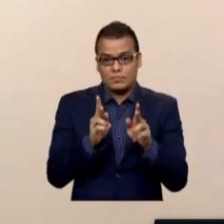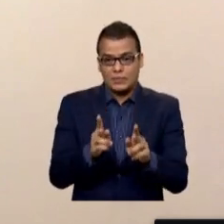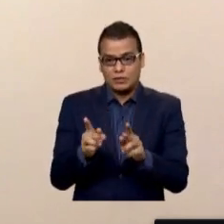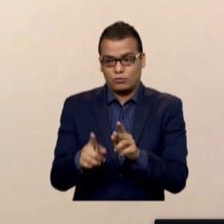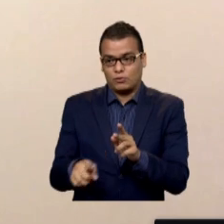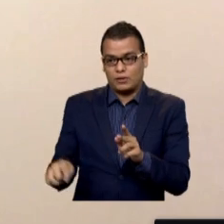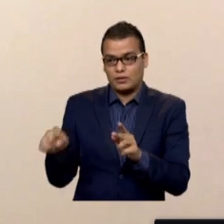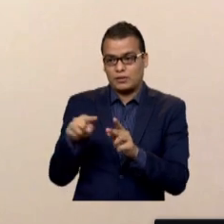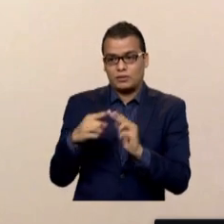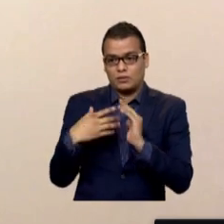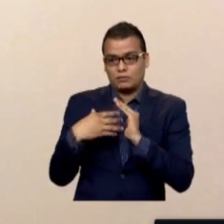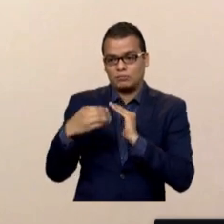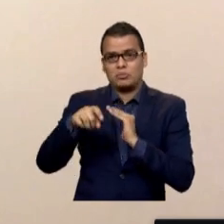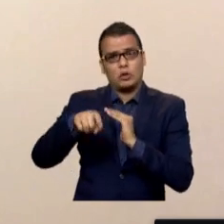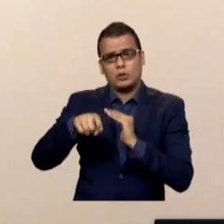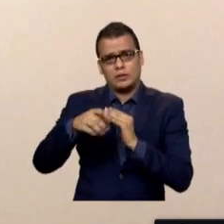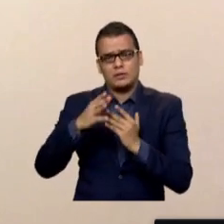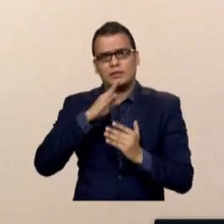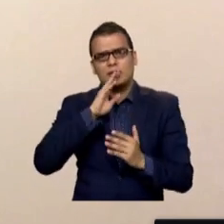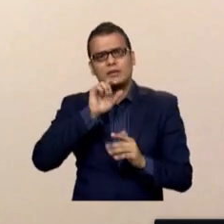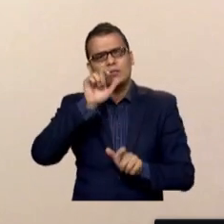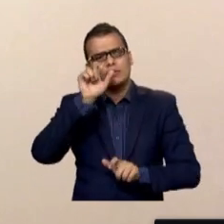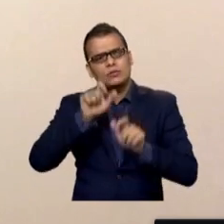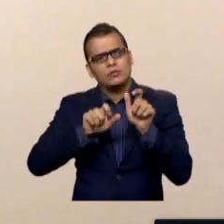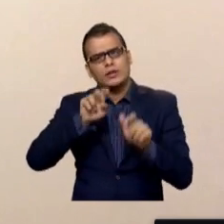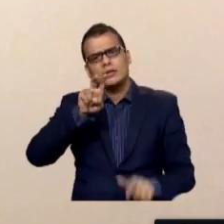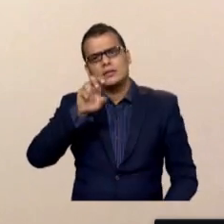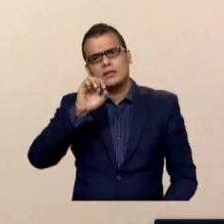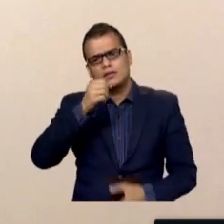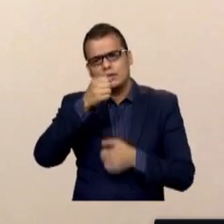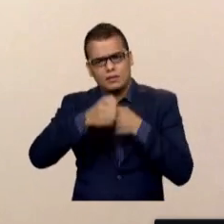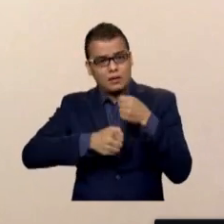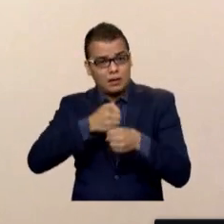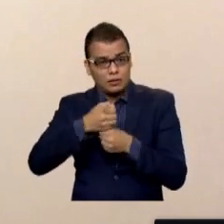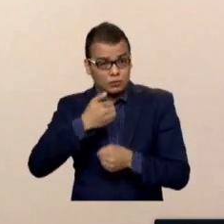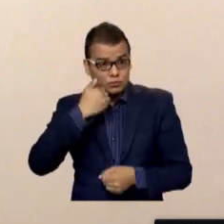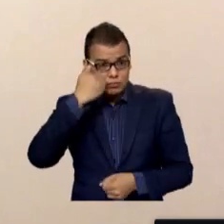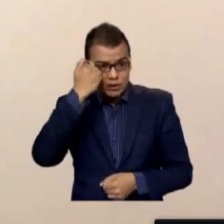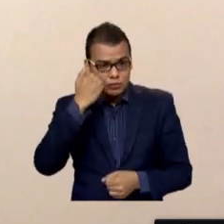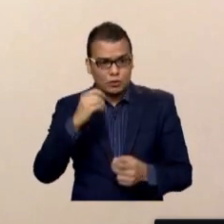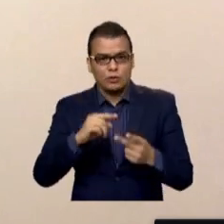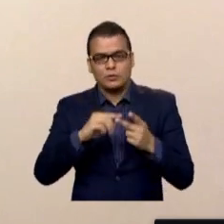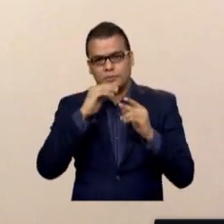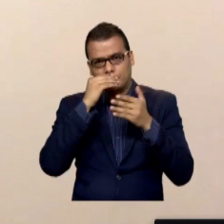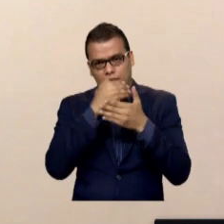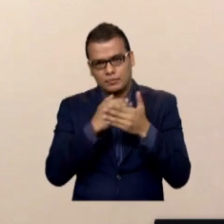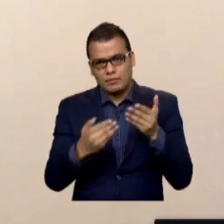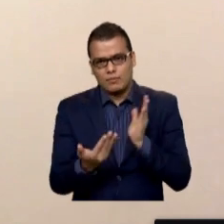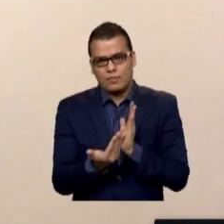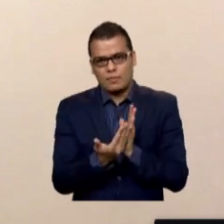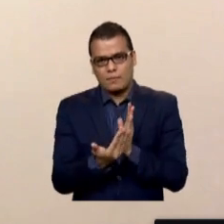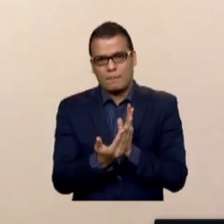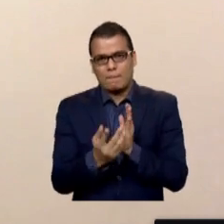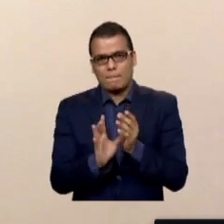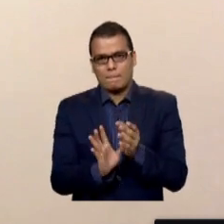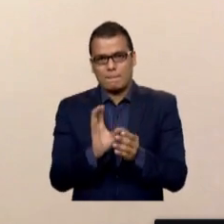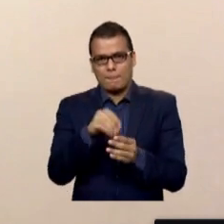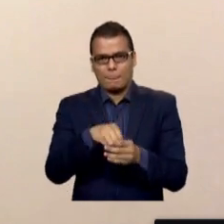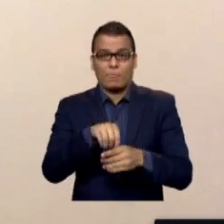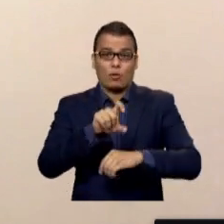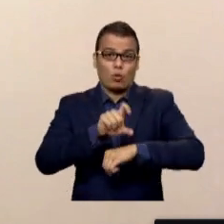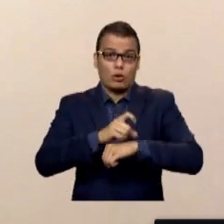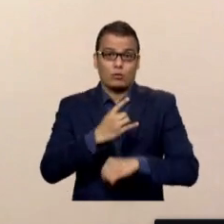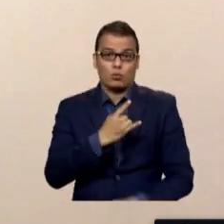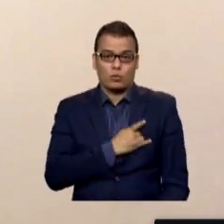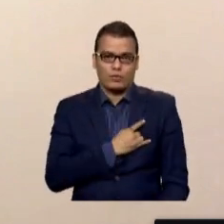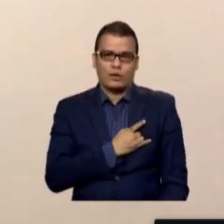los mayores de 70, los niños que están en edad escolar, los jóvenes de universidad,